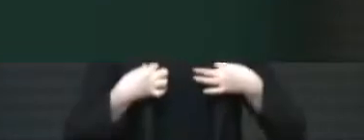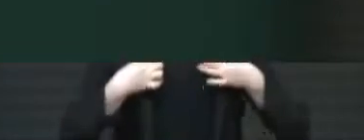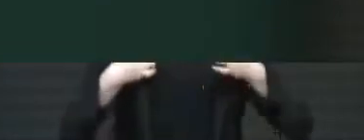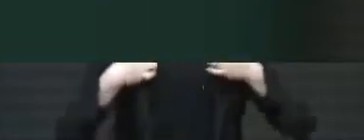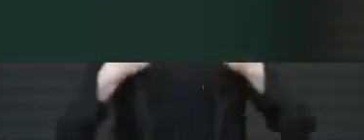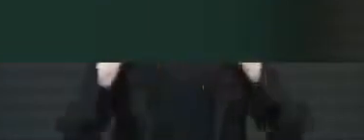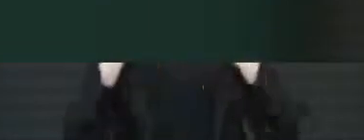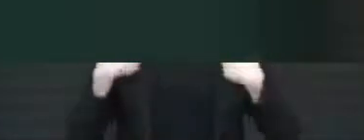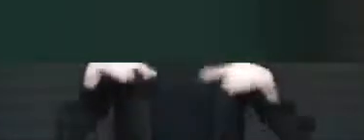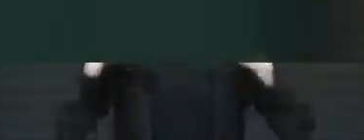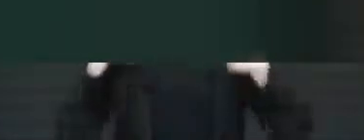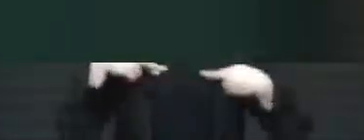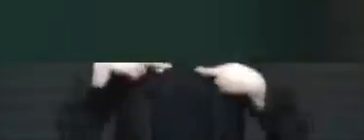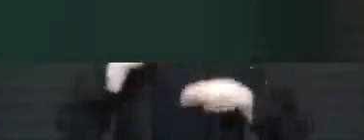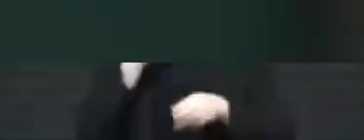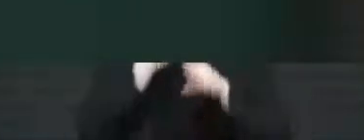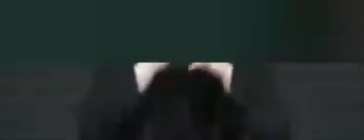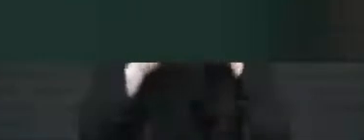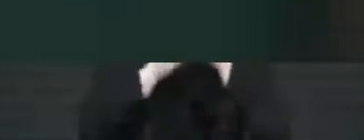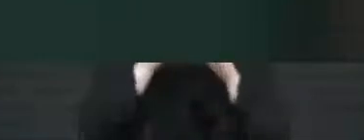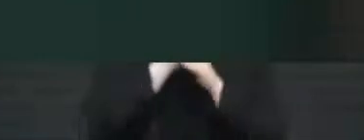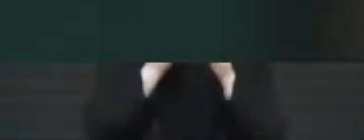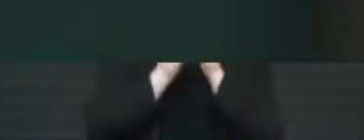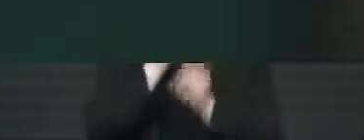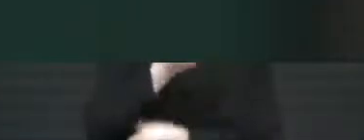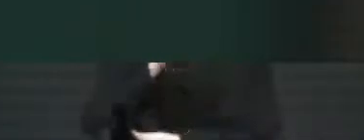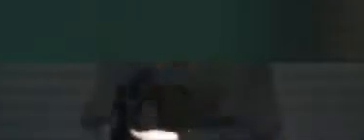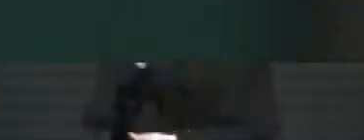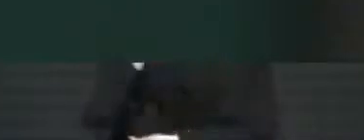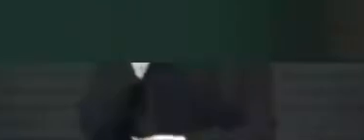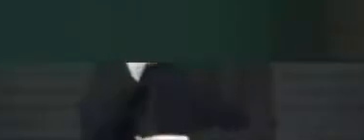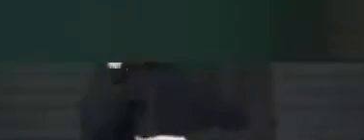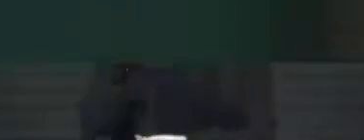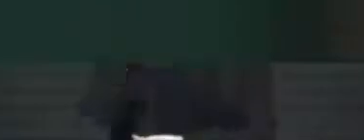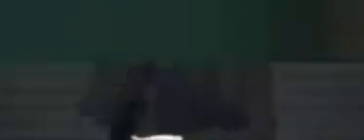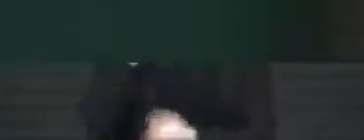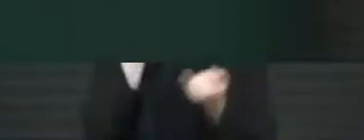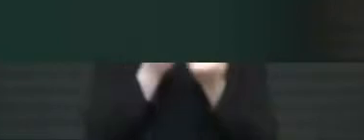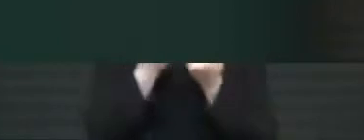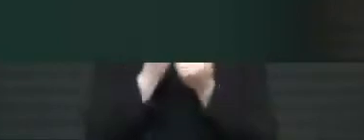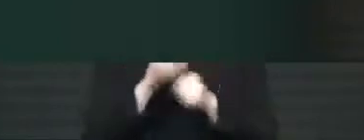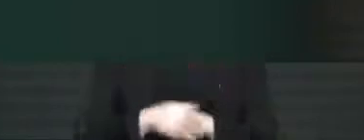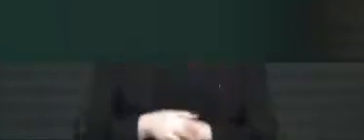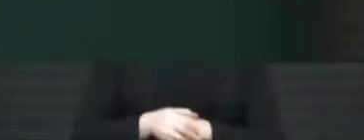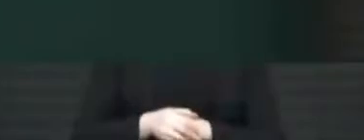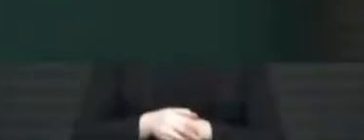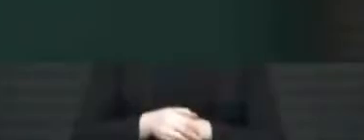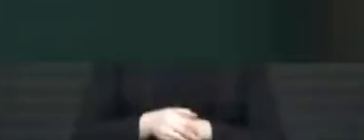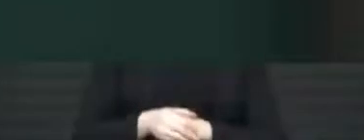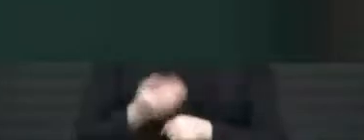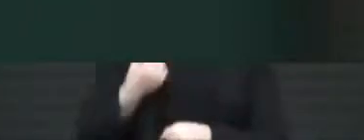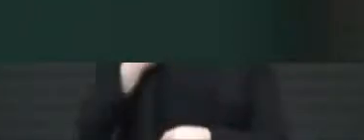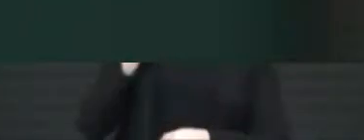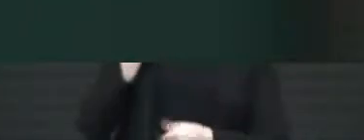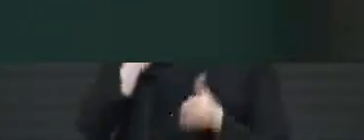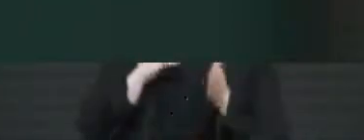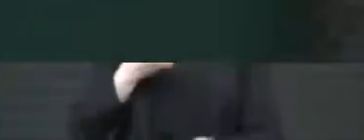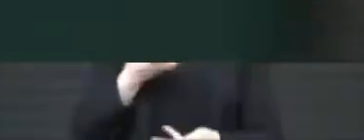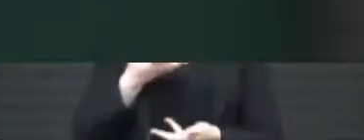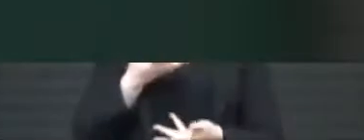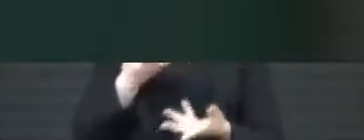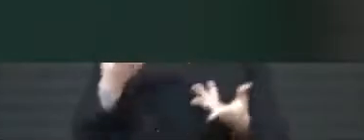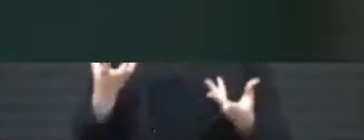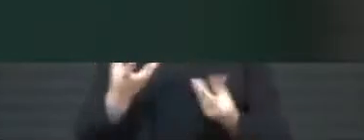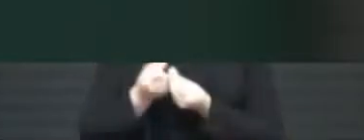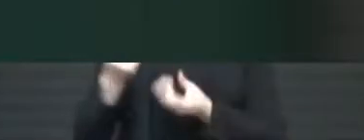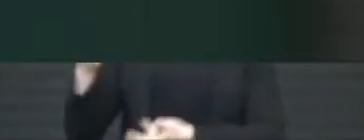se dio un adelanto en enero. Expuso que el 15 de agosto próximo, unas 800.000 familias de la Ciudad de México recibirán su depósito